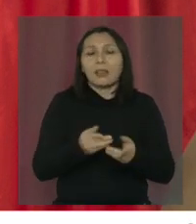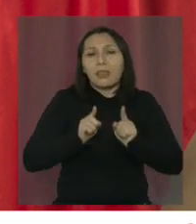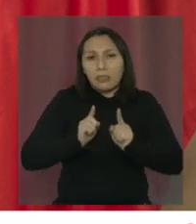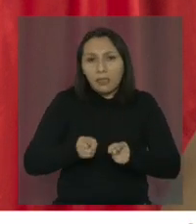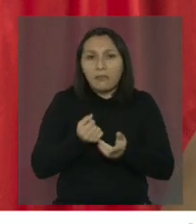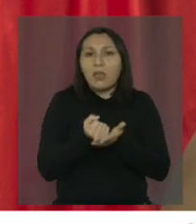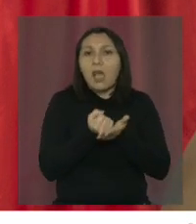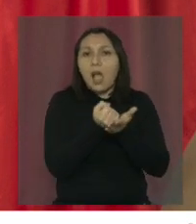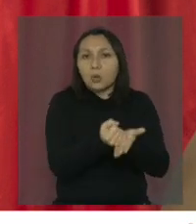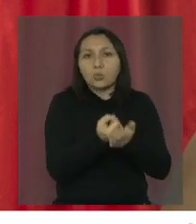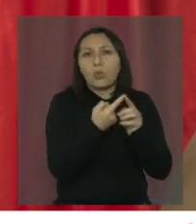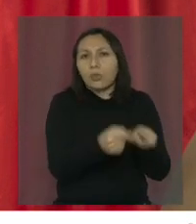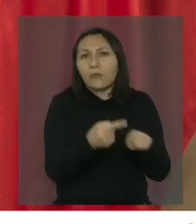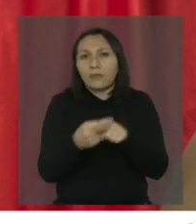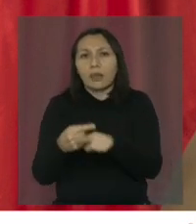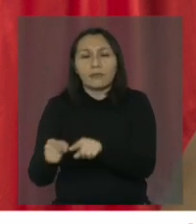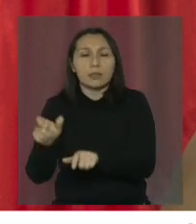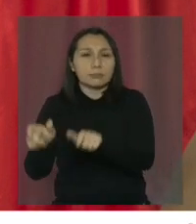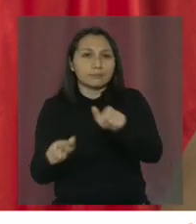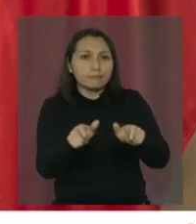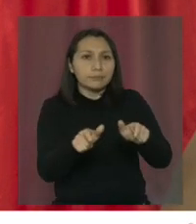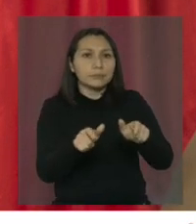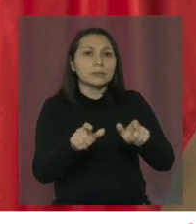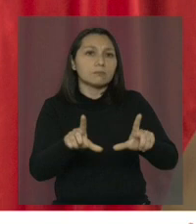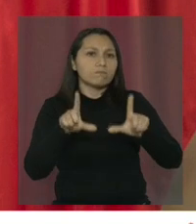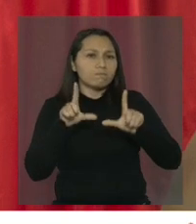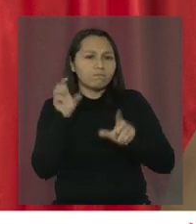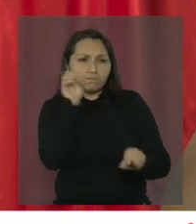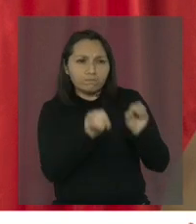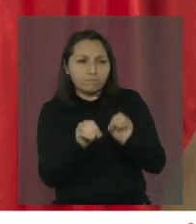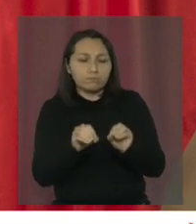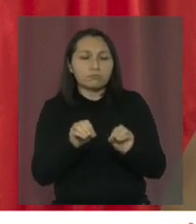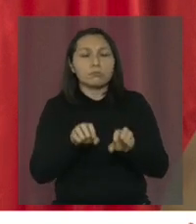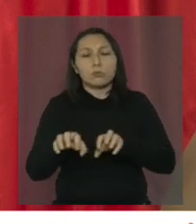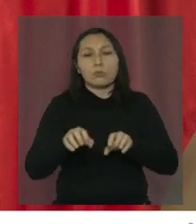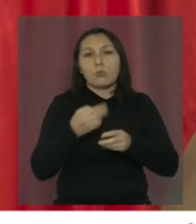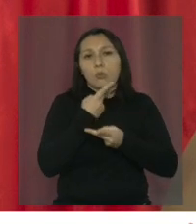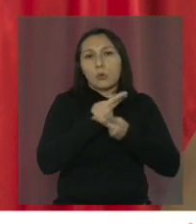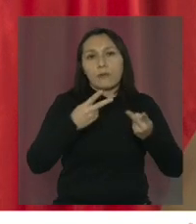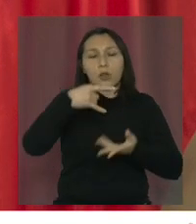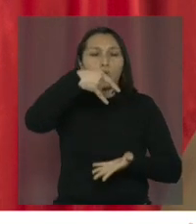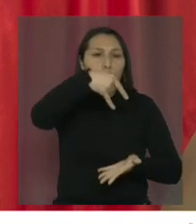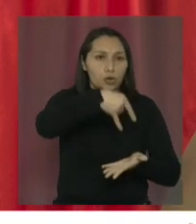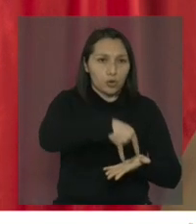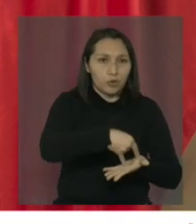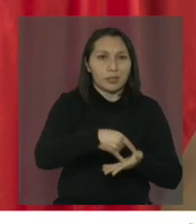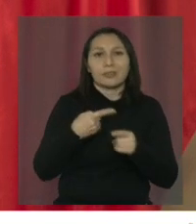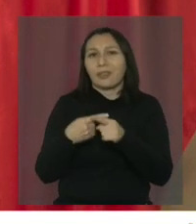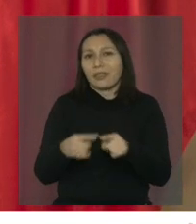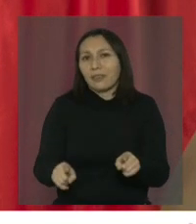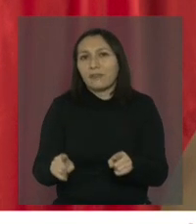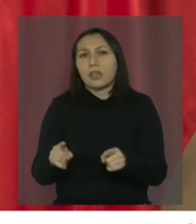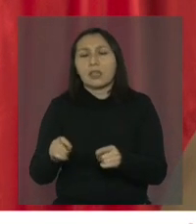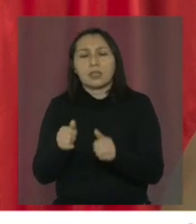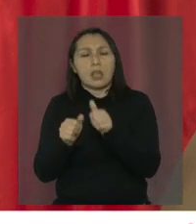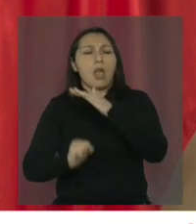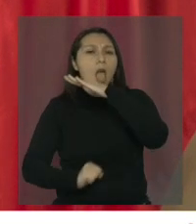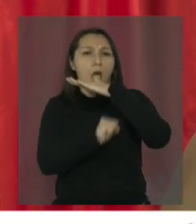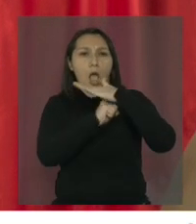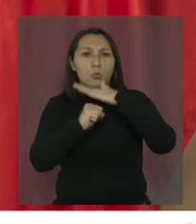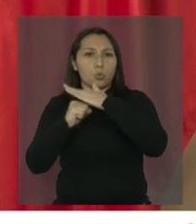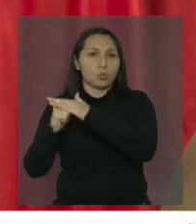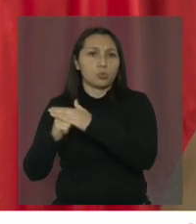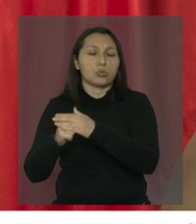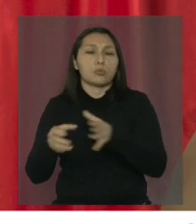contribuir distintos agentes que participan en la elaboración de políticas públicas como el congreso como distintos tipos de autoridades como las